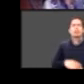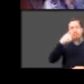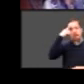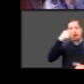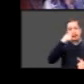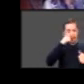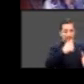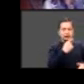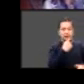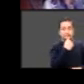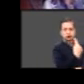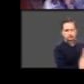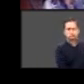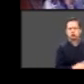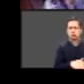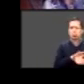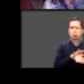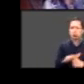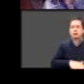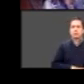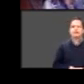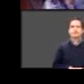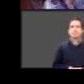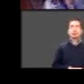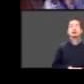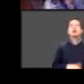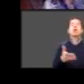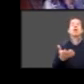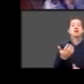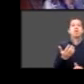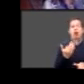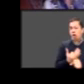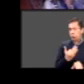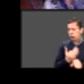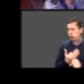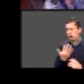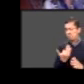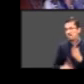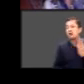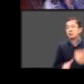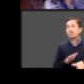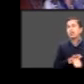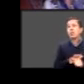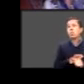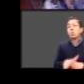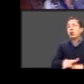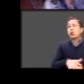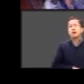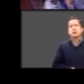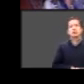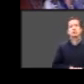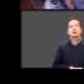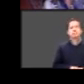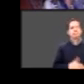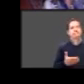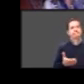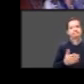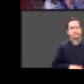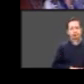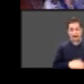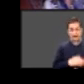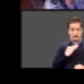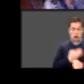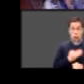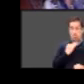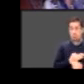directas ¿no? ¿qué es lo que nos falta todavía? bueno en primera instancia en este momento